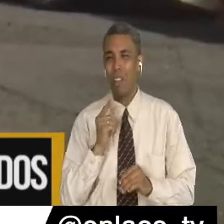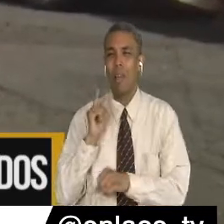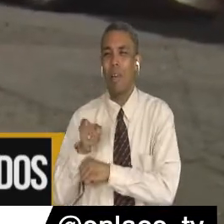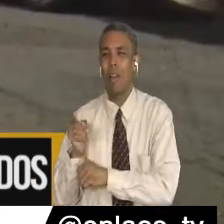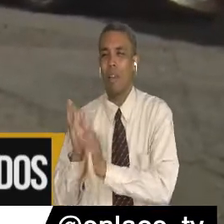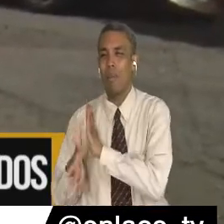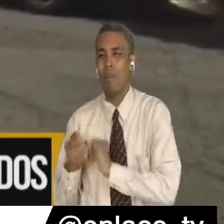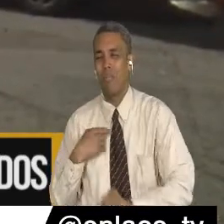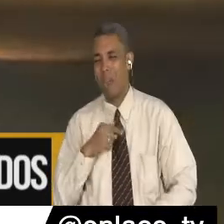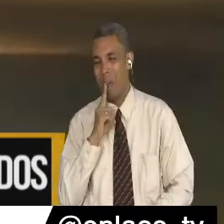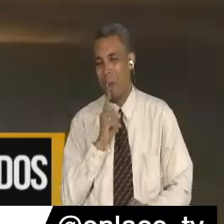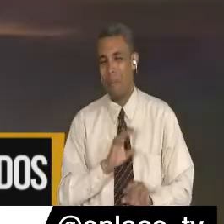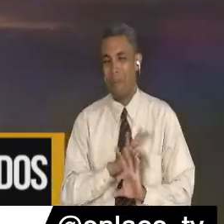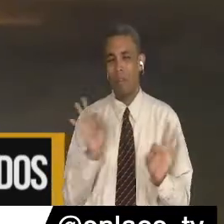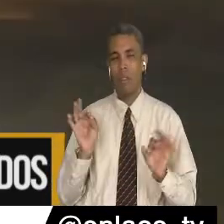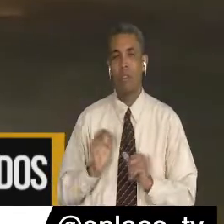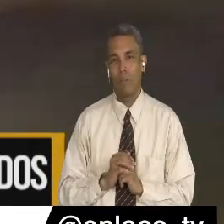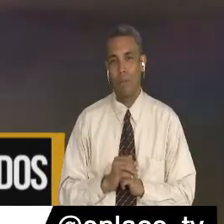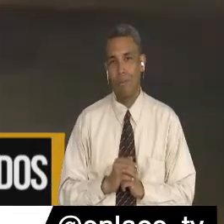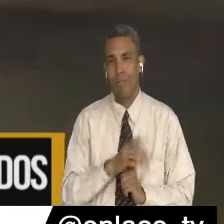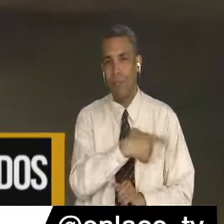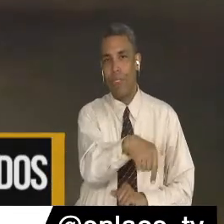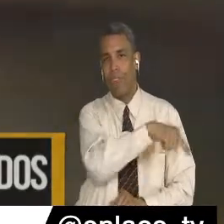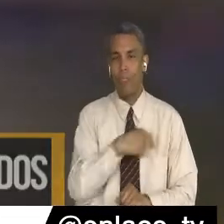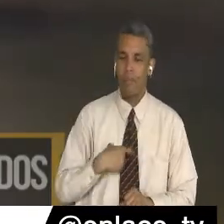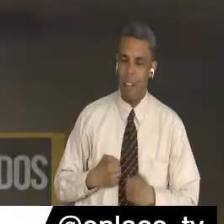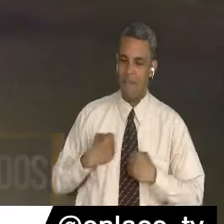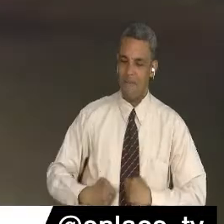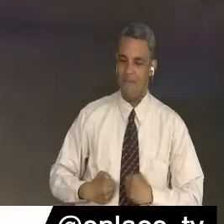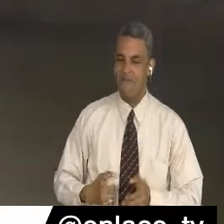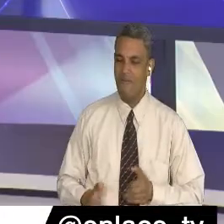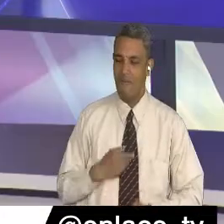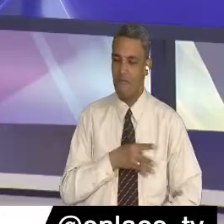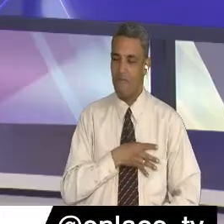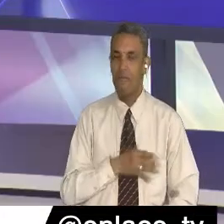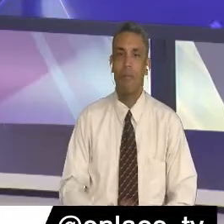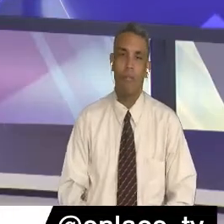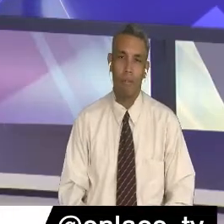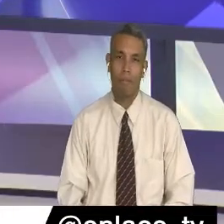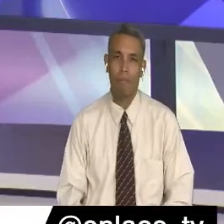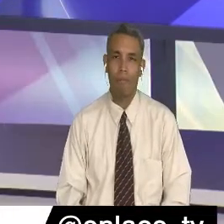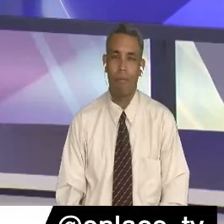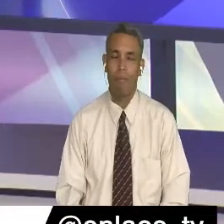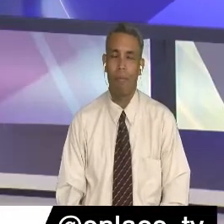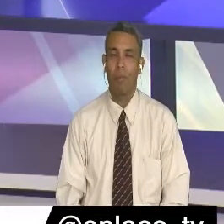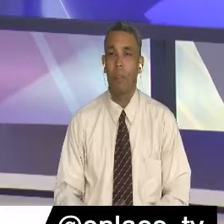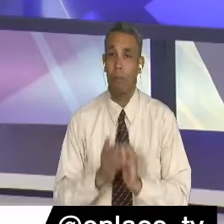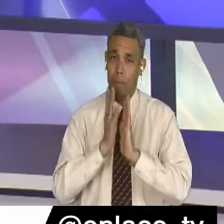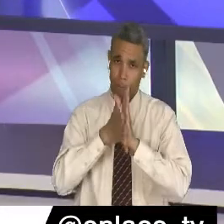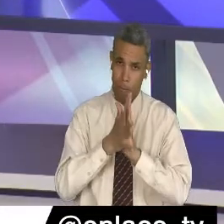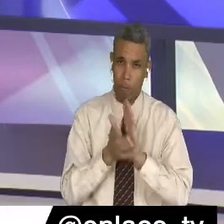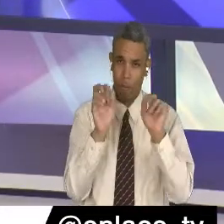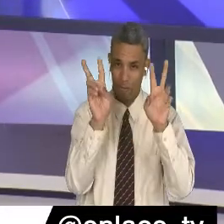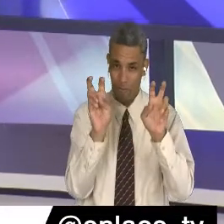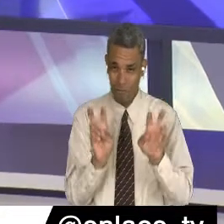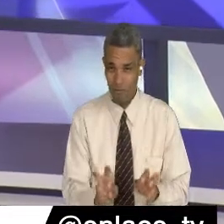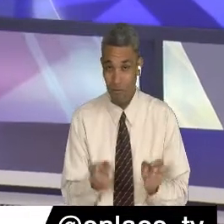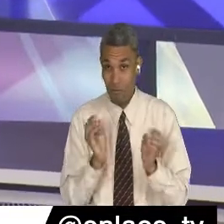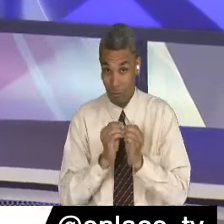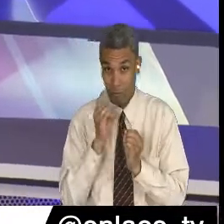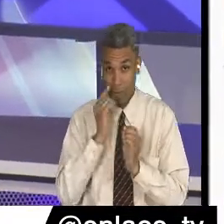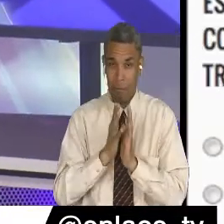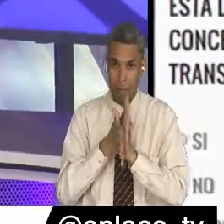represión que ejercen los grupos delincuenciales en las diferentes comunas de la ciudad. Seguimos llevando a nuestra comunidad lo que pasa en la